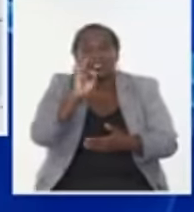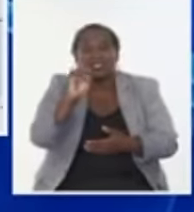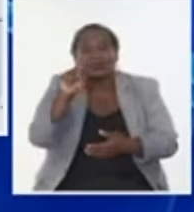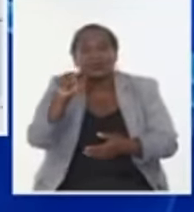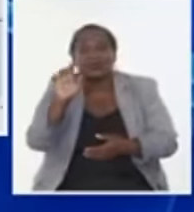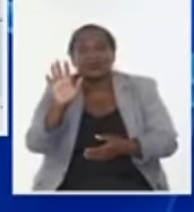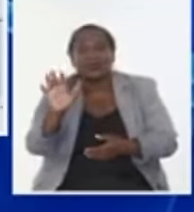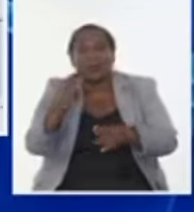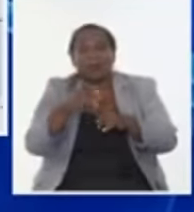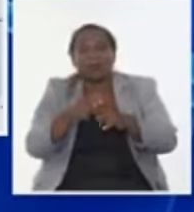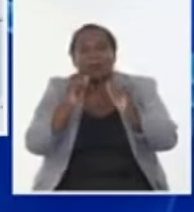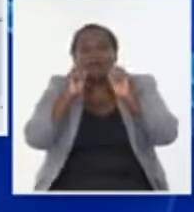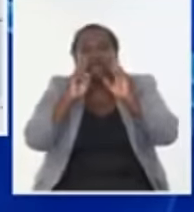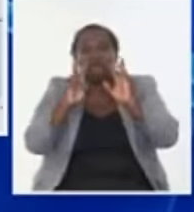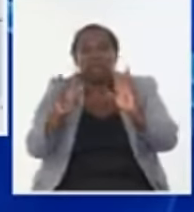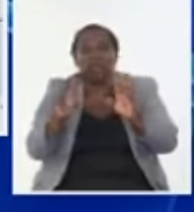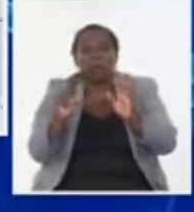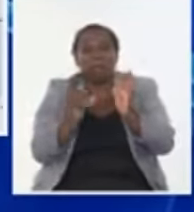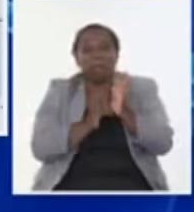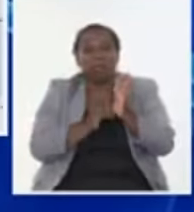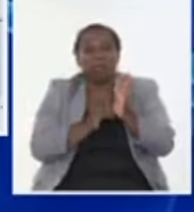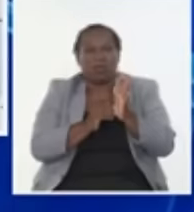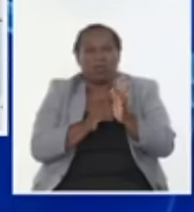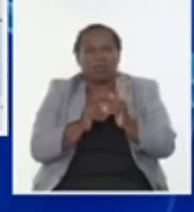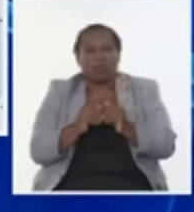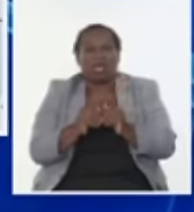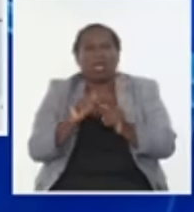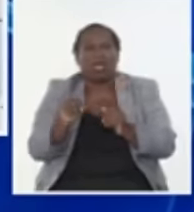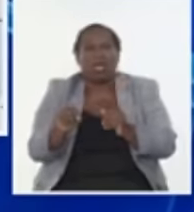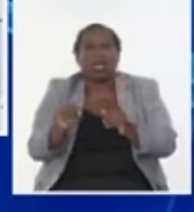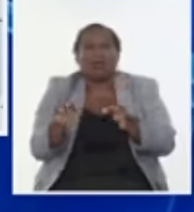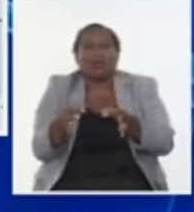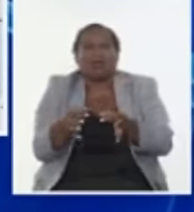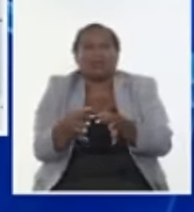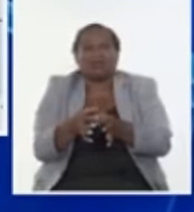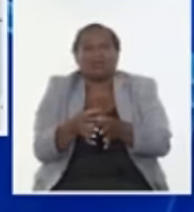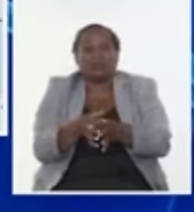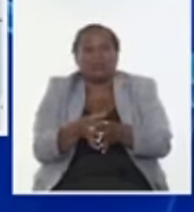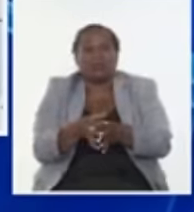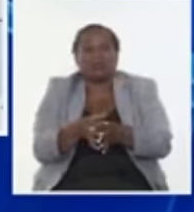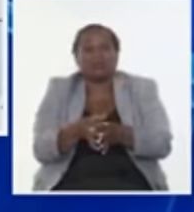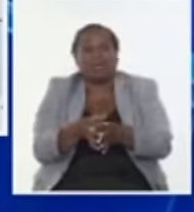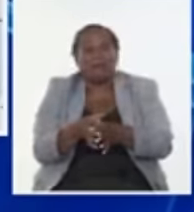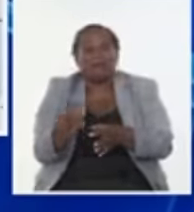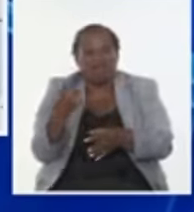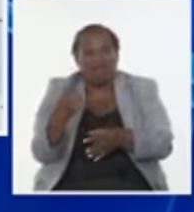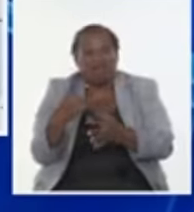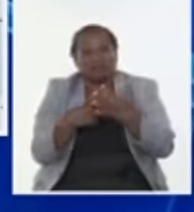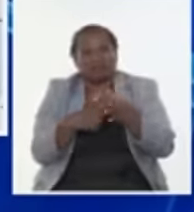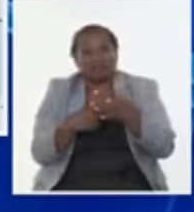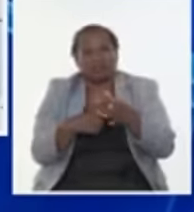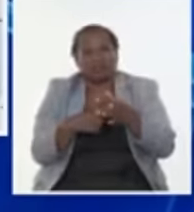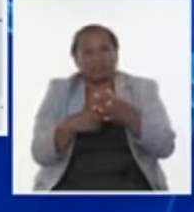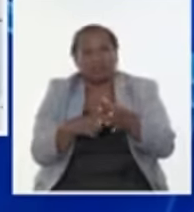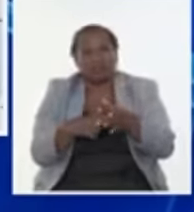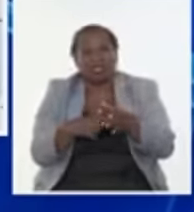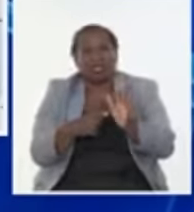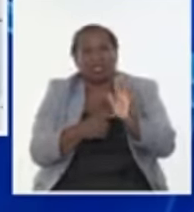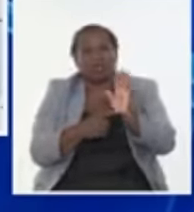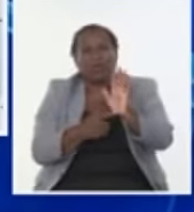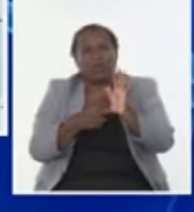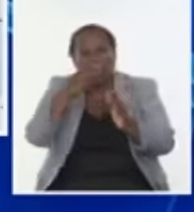nacidos vivos. Empezamos a decrecer un poquito, pero estamos muy lejos todavía de lo que ha demostrado este